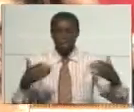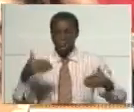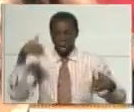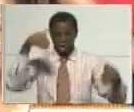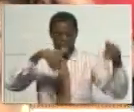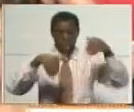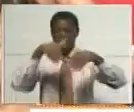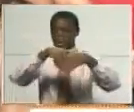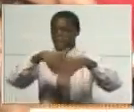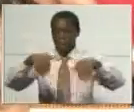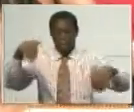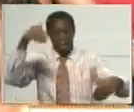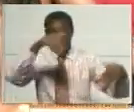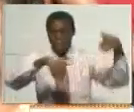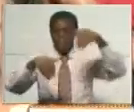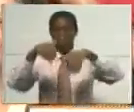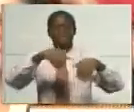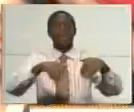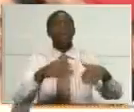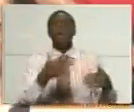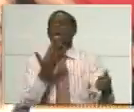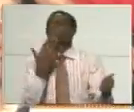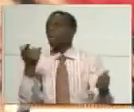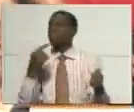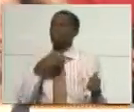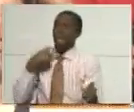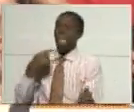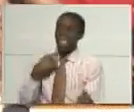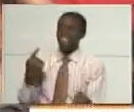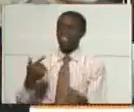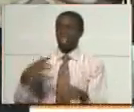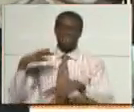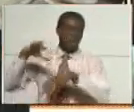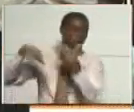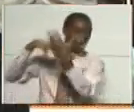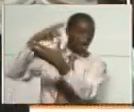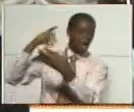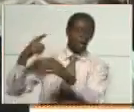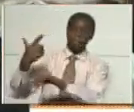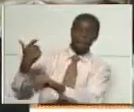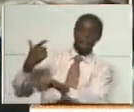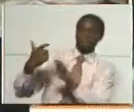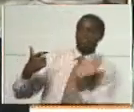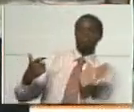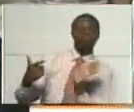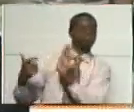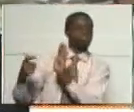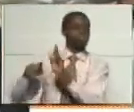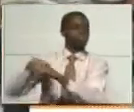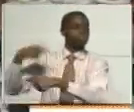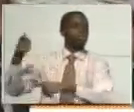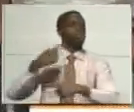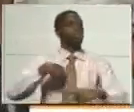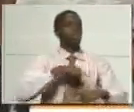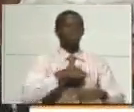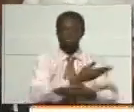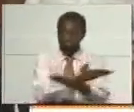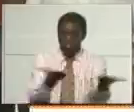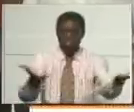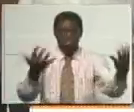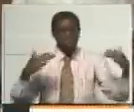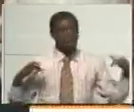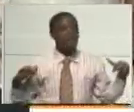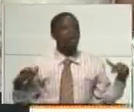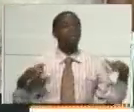¿no? Frente a la muerte, a la violencia y a las balas, yo llamo al pueblo a ejercer su soberanía. Convoco